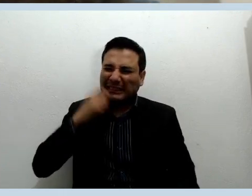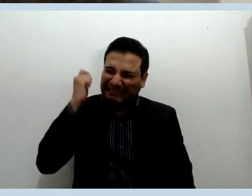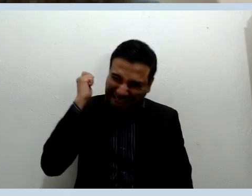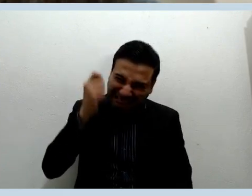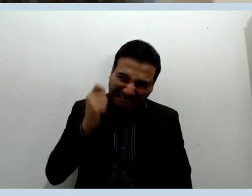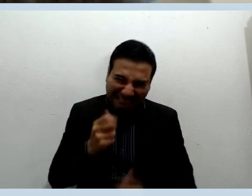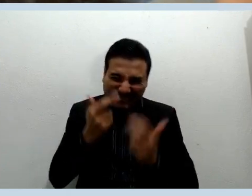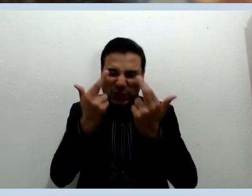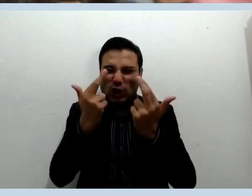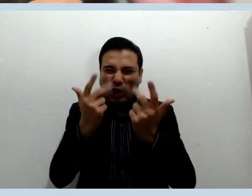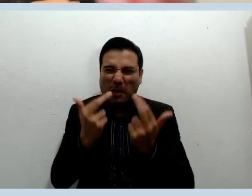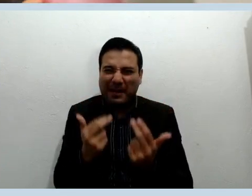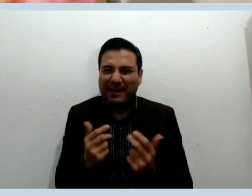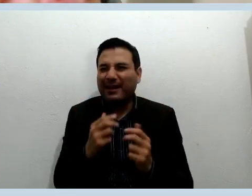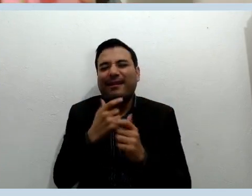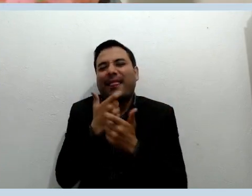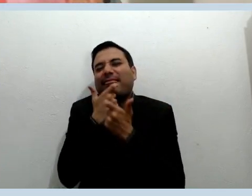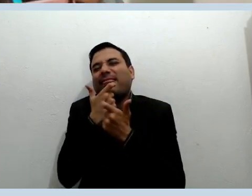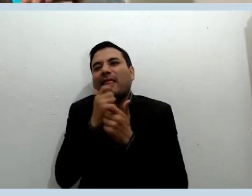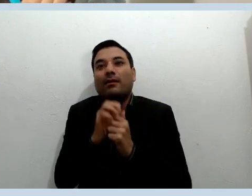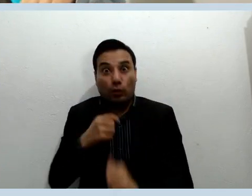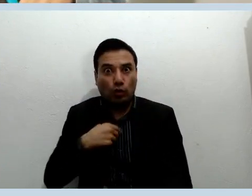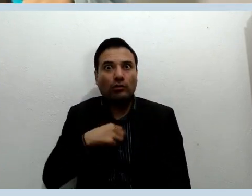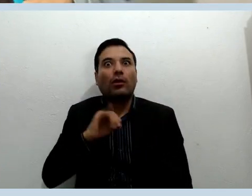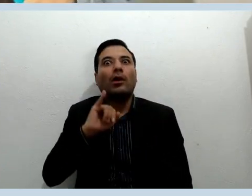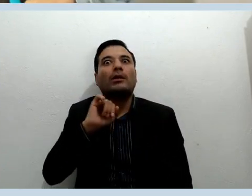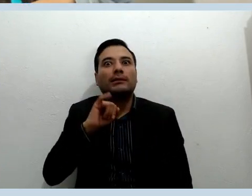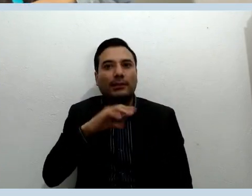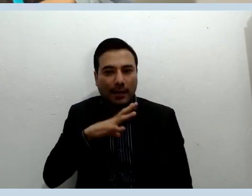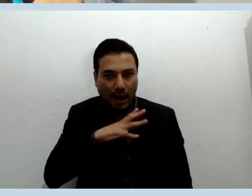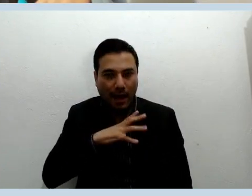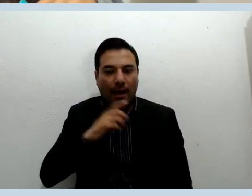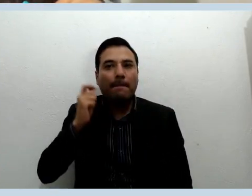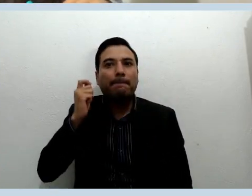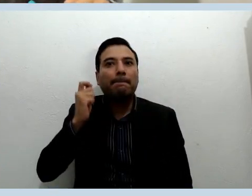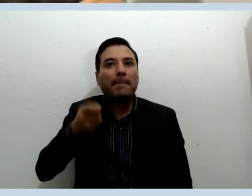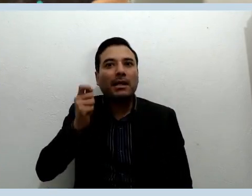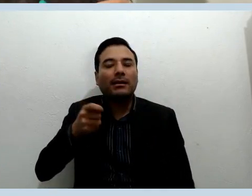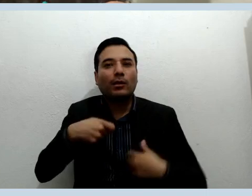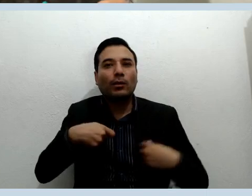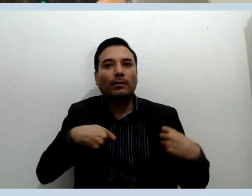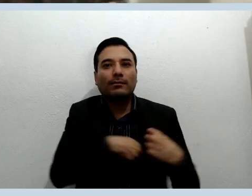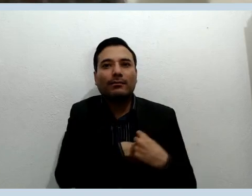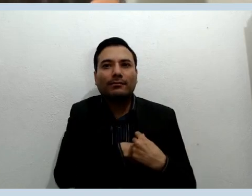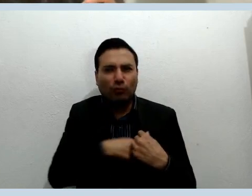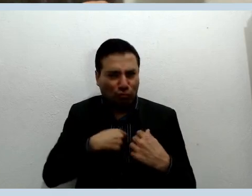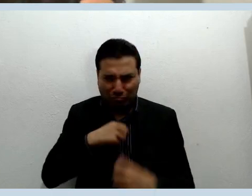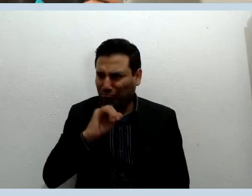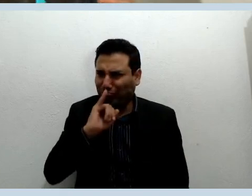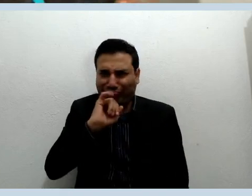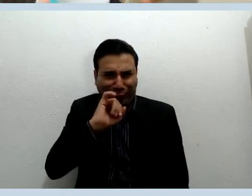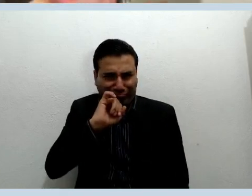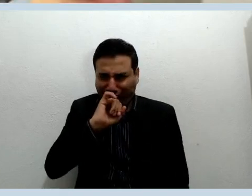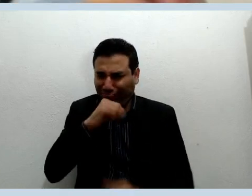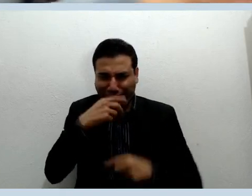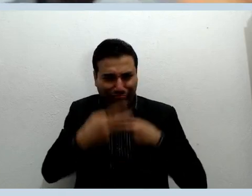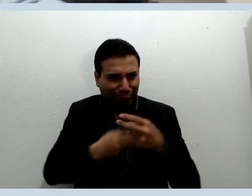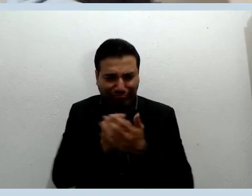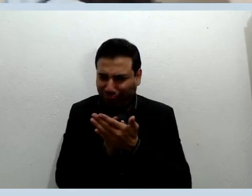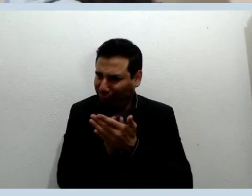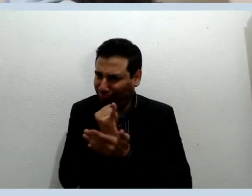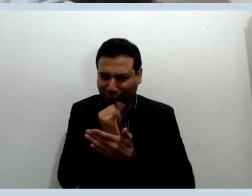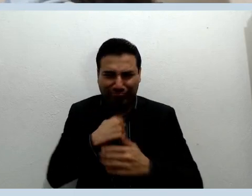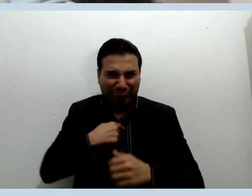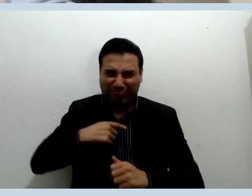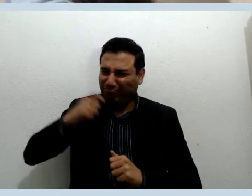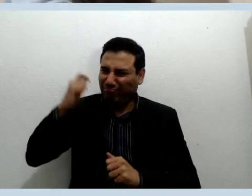y y pues yo s LL mi martillo o sea yo dije claro estoy comprometida con la causa Y llevaré mi martillo y